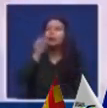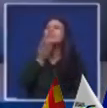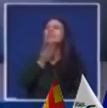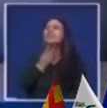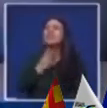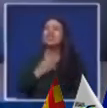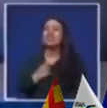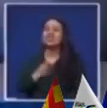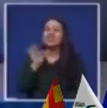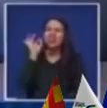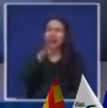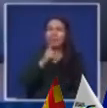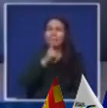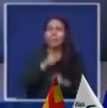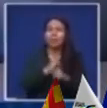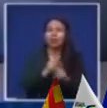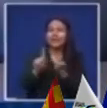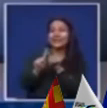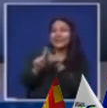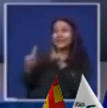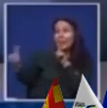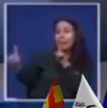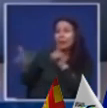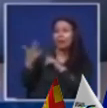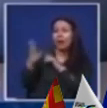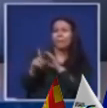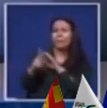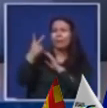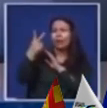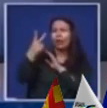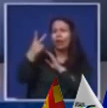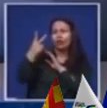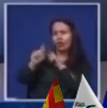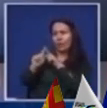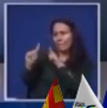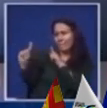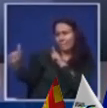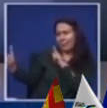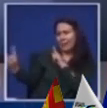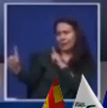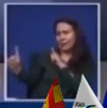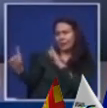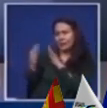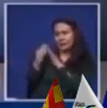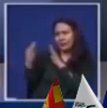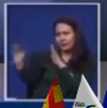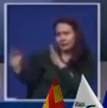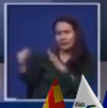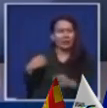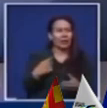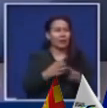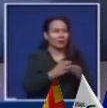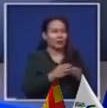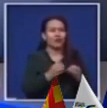se dice que usted se mantenga separado de una persona por lo menos 2 metros. Porque el coronavirus es un virus pesado